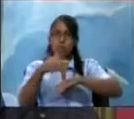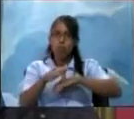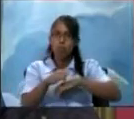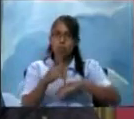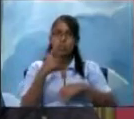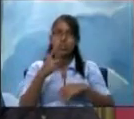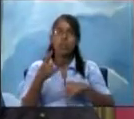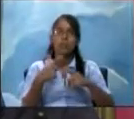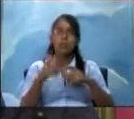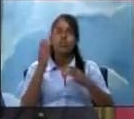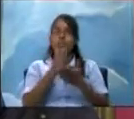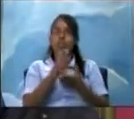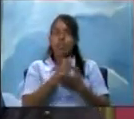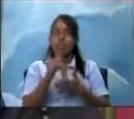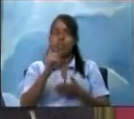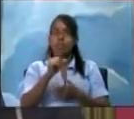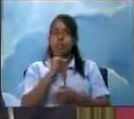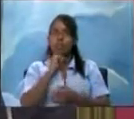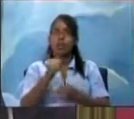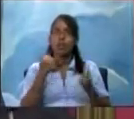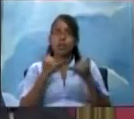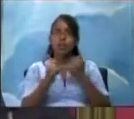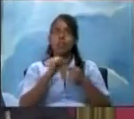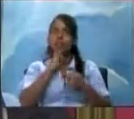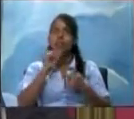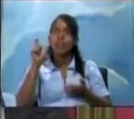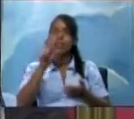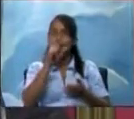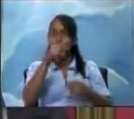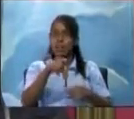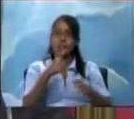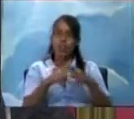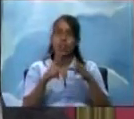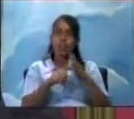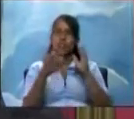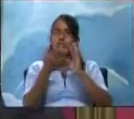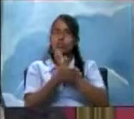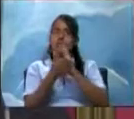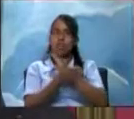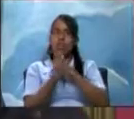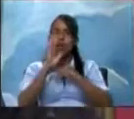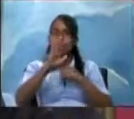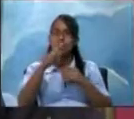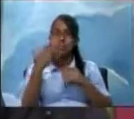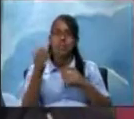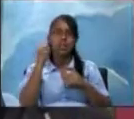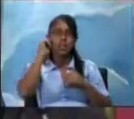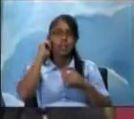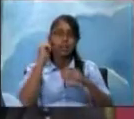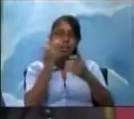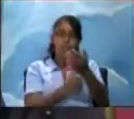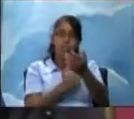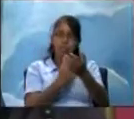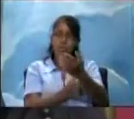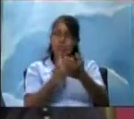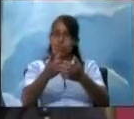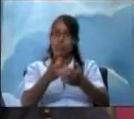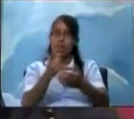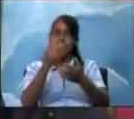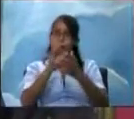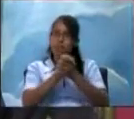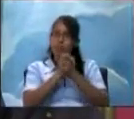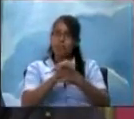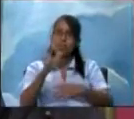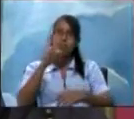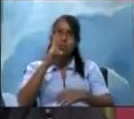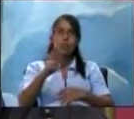Dice, pero todavía no es el fin. Es necesario que estas cosas sucedan. Así que, hermano, hermana, amigo, usted que nos